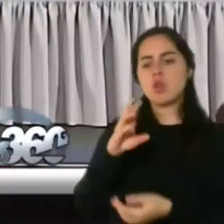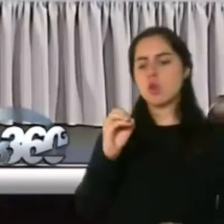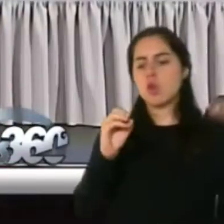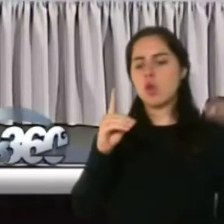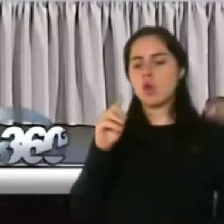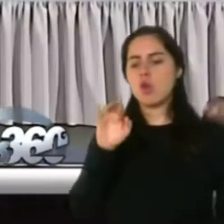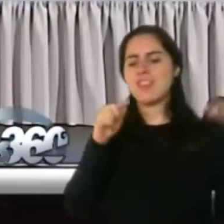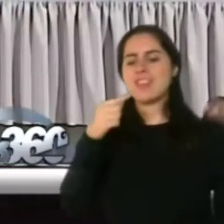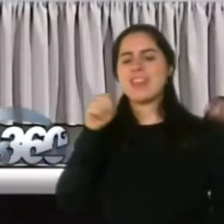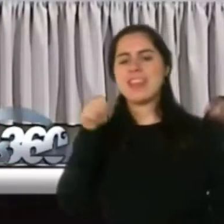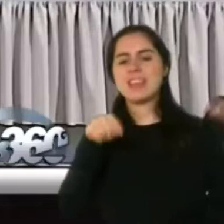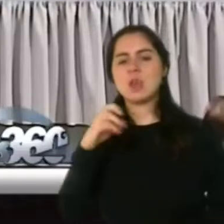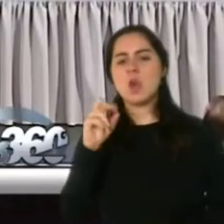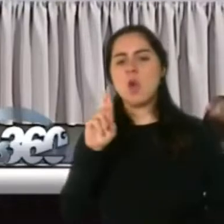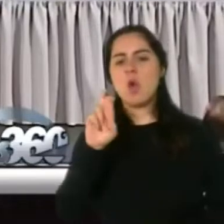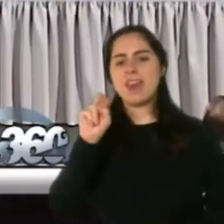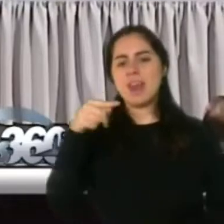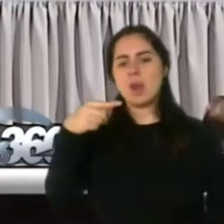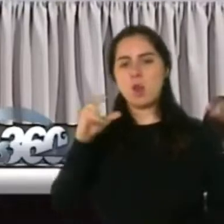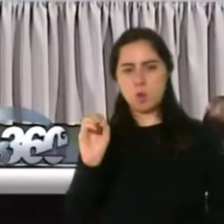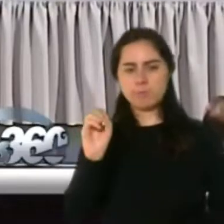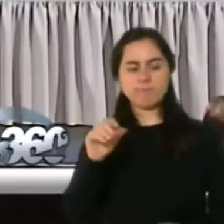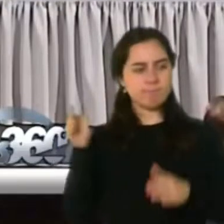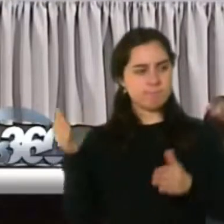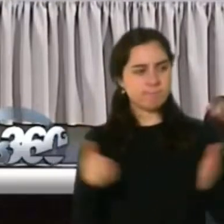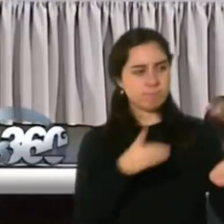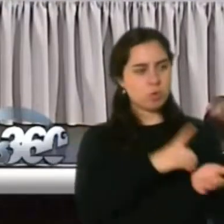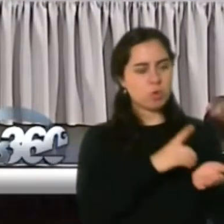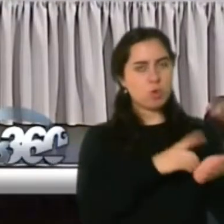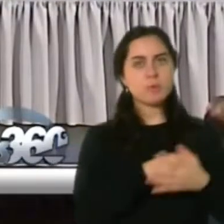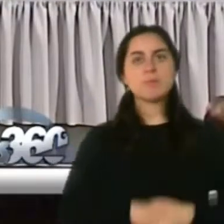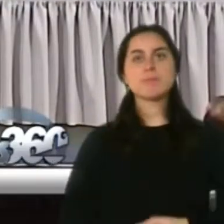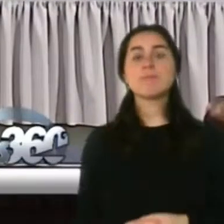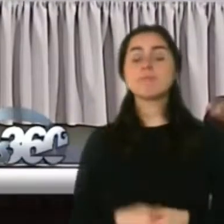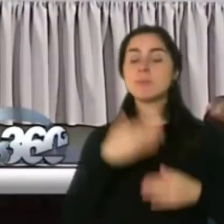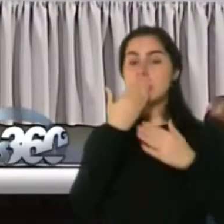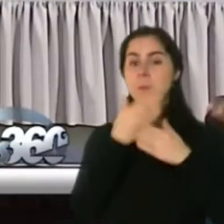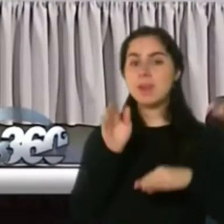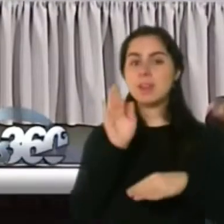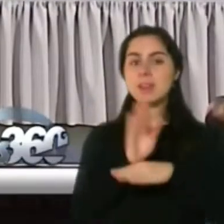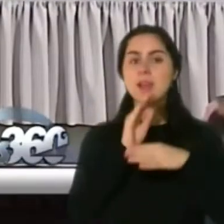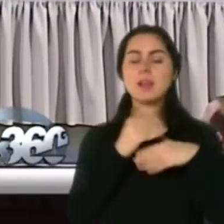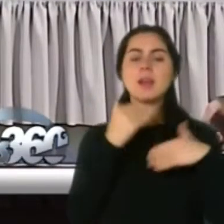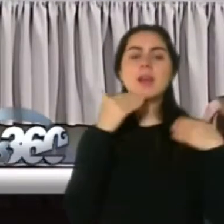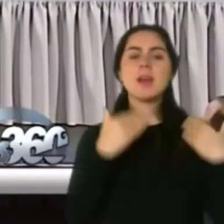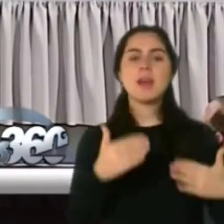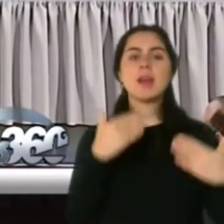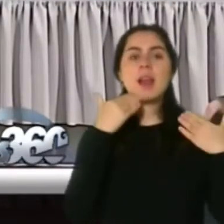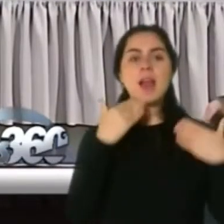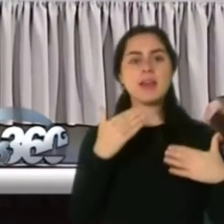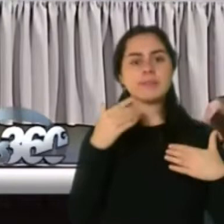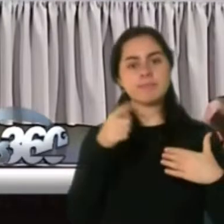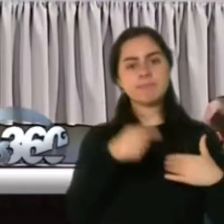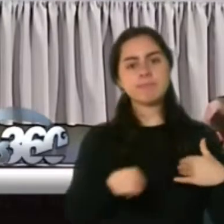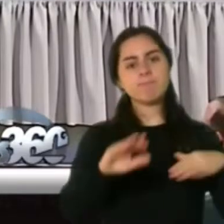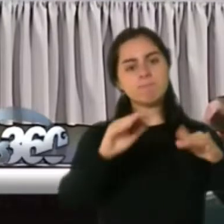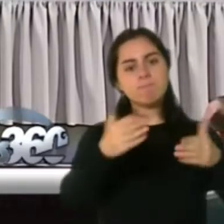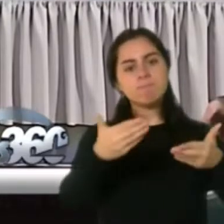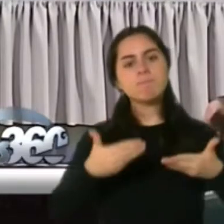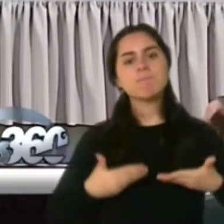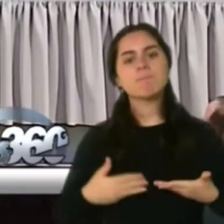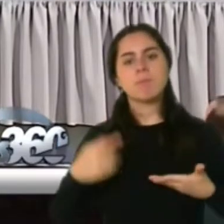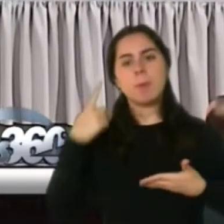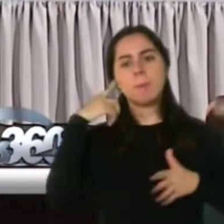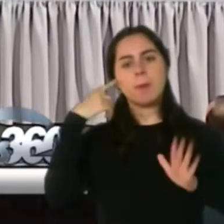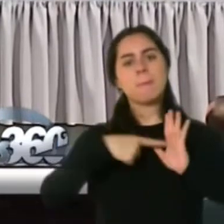Orengo. Adelante, doctor. Muy buenas tardes a todos y agradecemos la invitación para presentar el